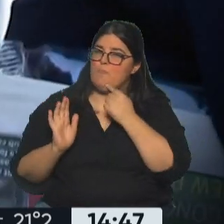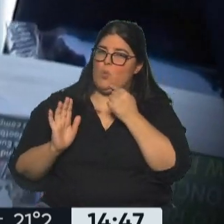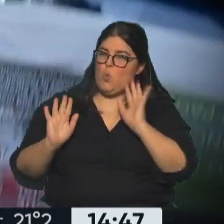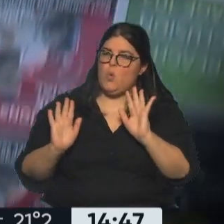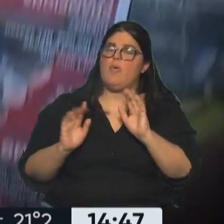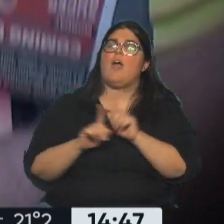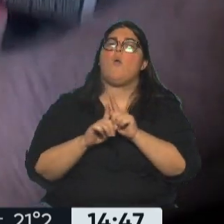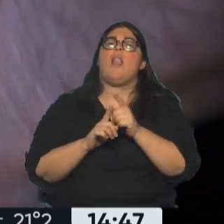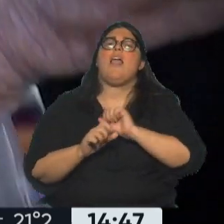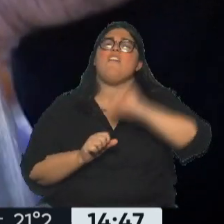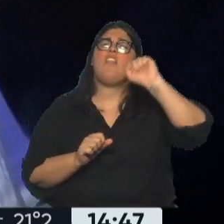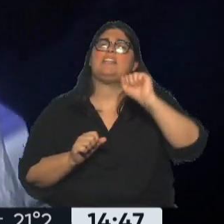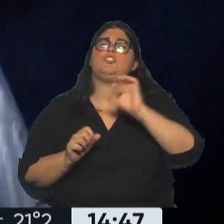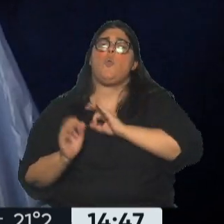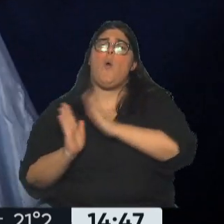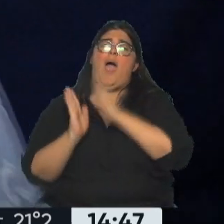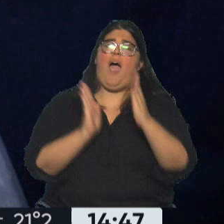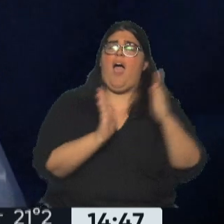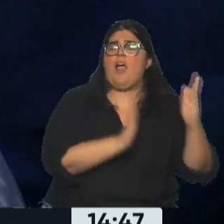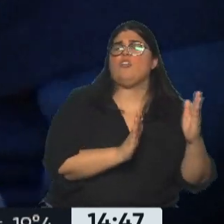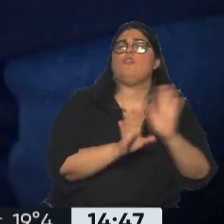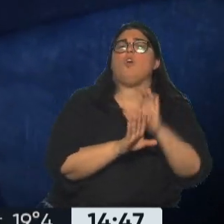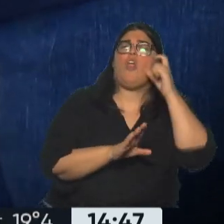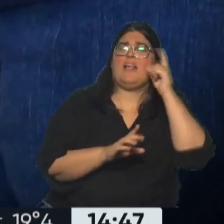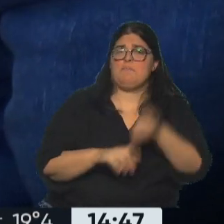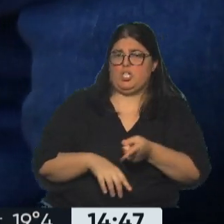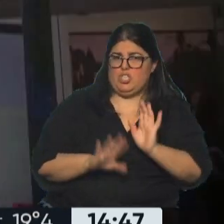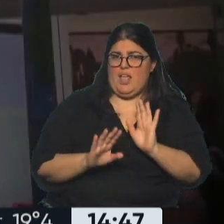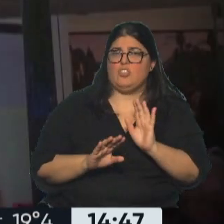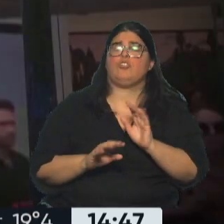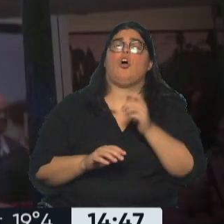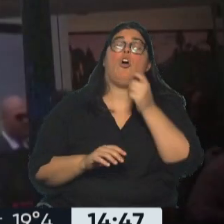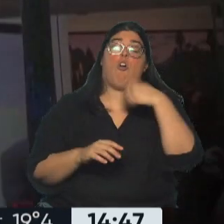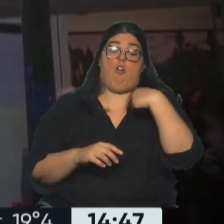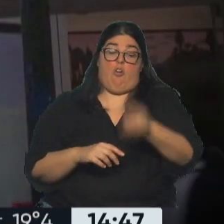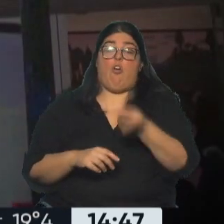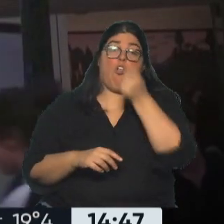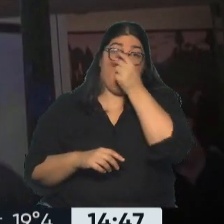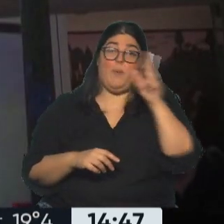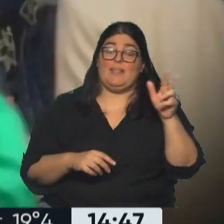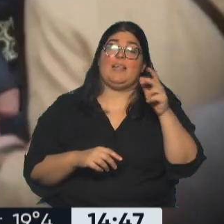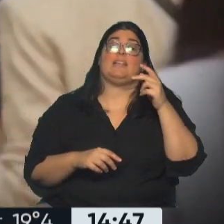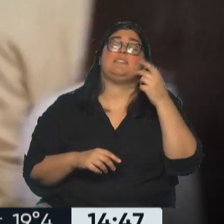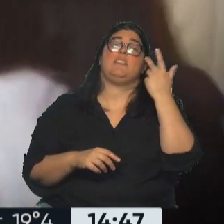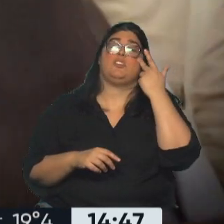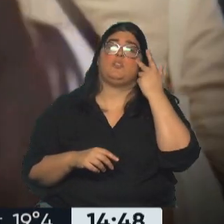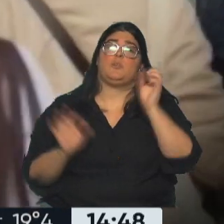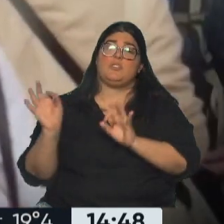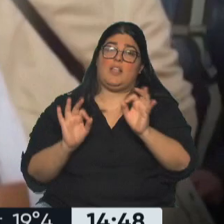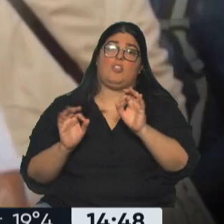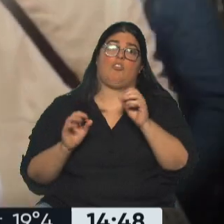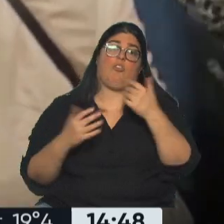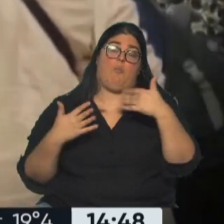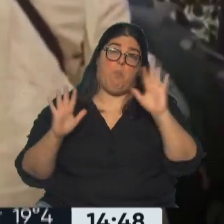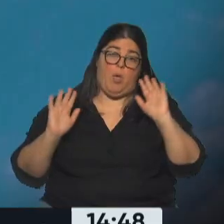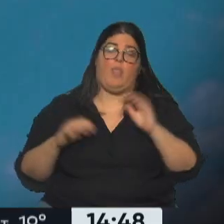del 10%, con perspectivas de alcanzar el 18% en 2023, disparada por la suba de los precios de la energía,